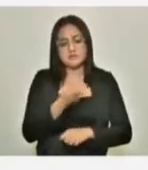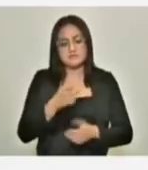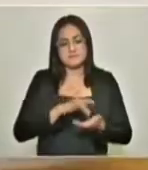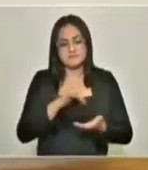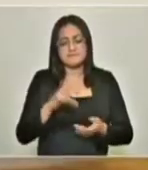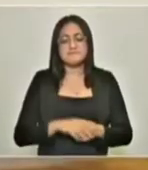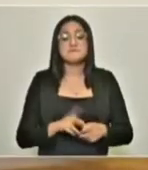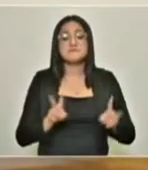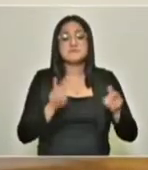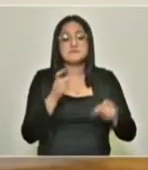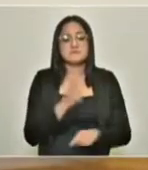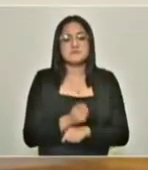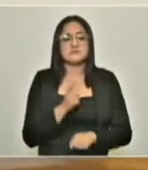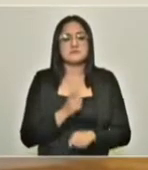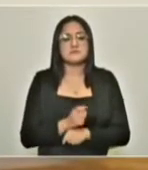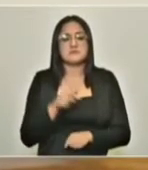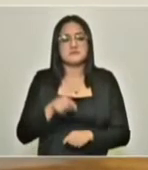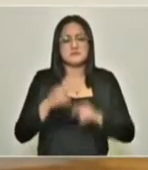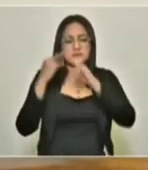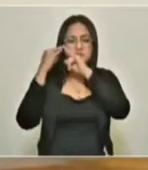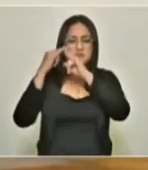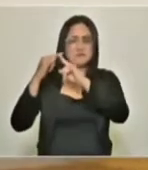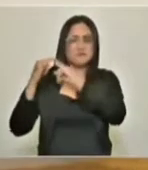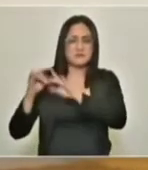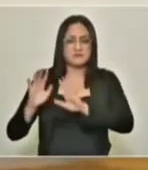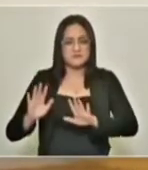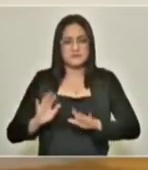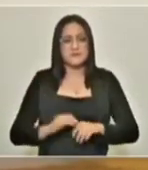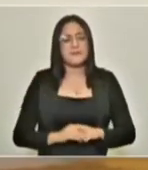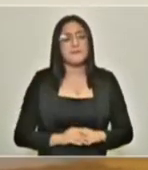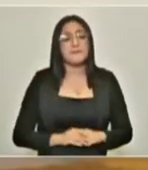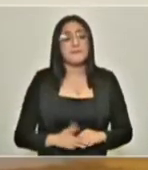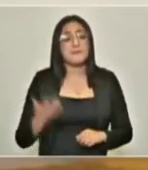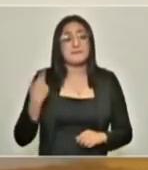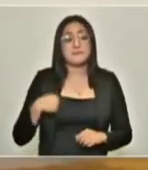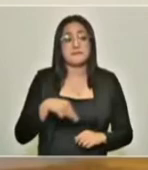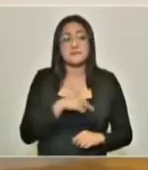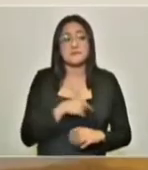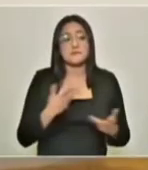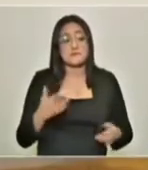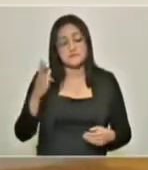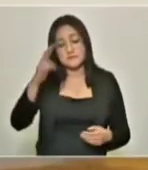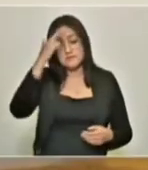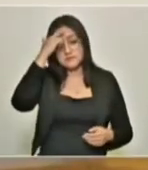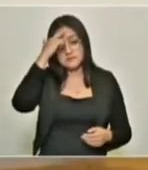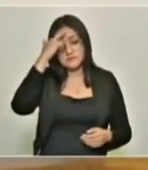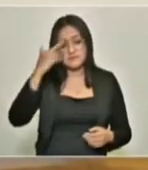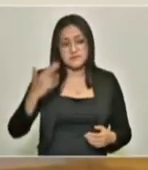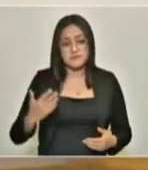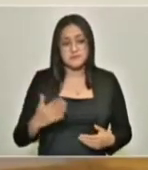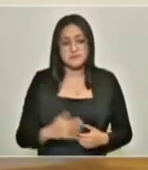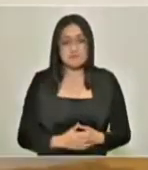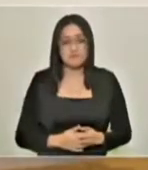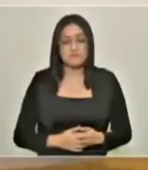Primero el tema de el ambulantaje. Nosotros reconocemos